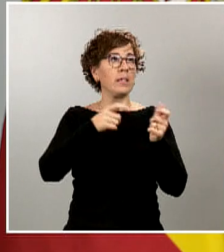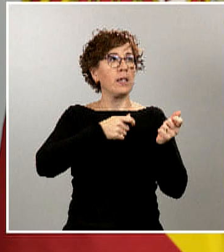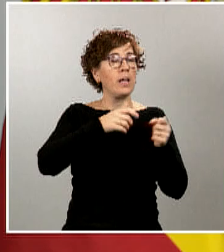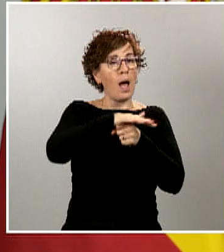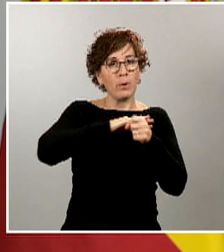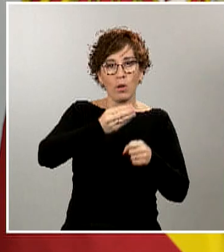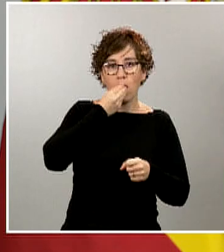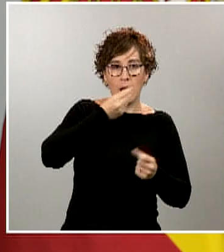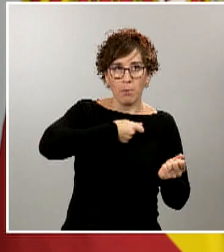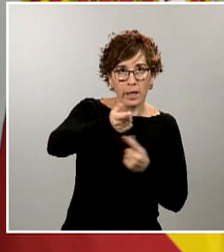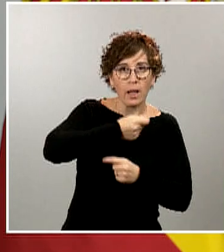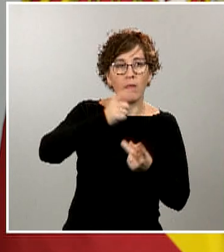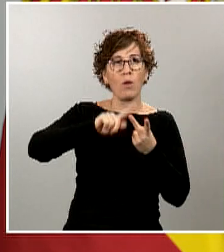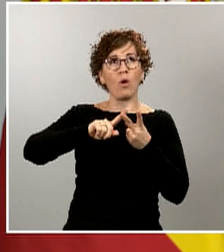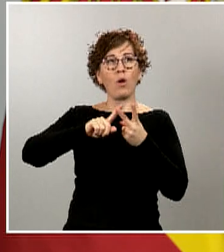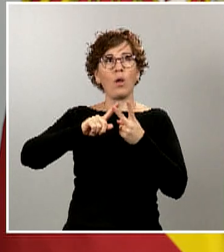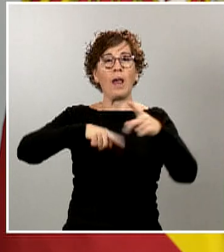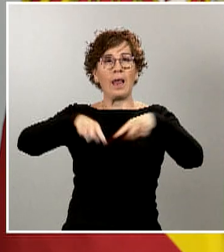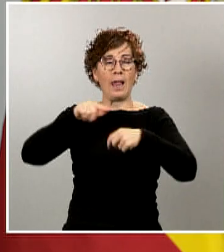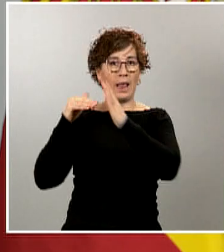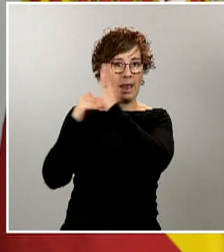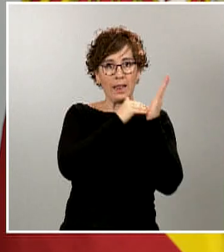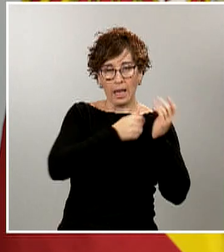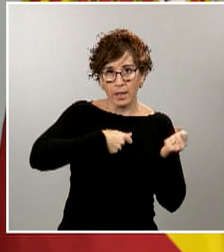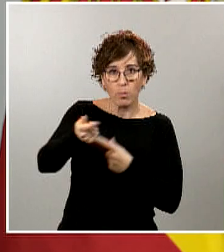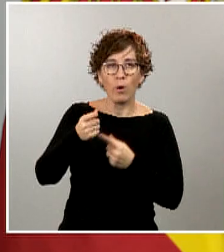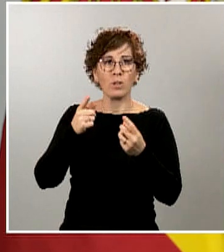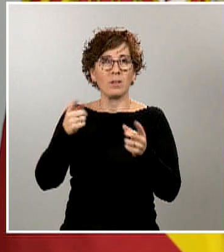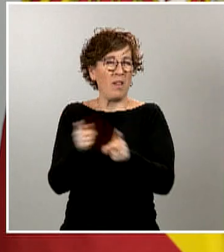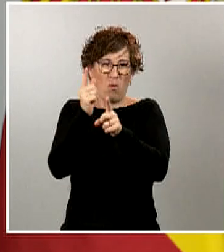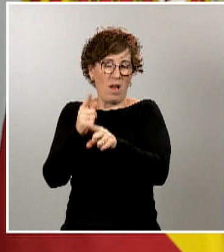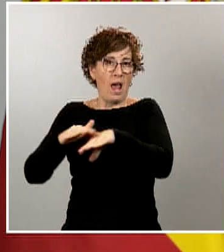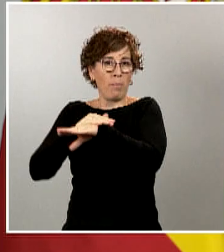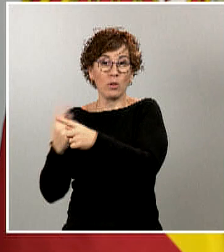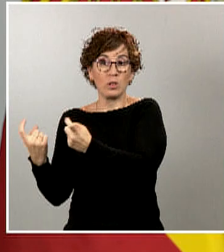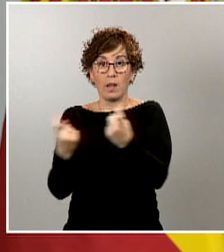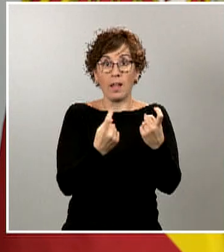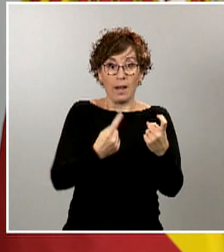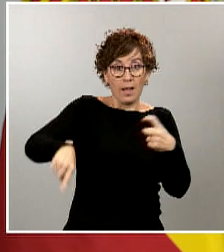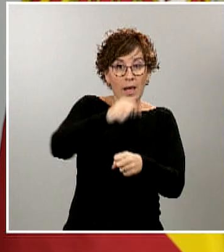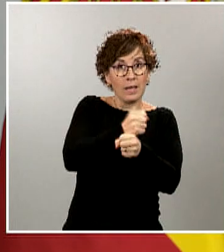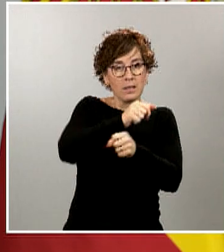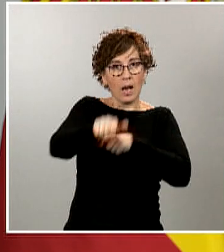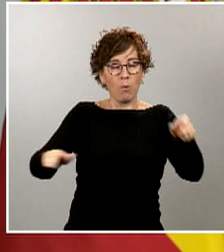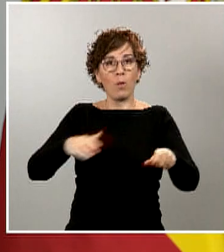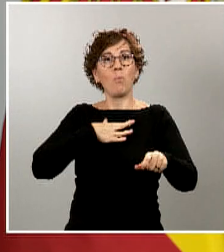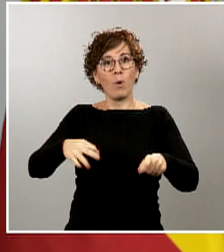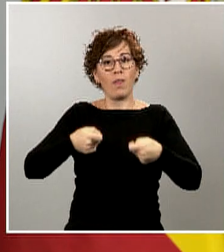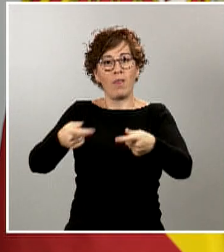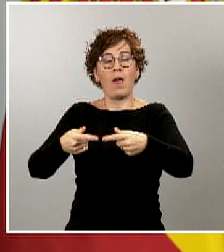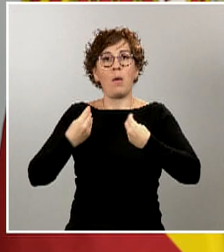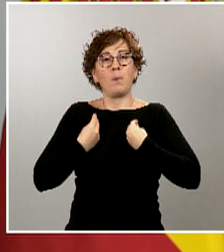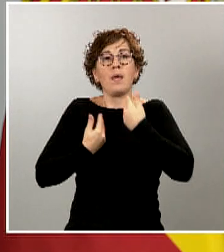del transporte, como en aquellos ámbitos esenciales que permiten que la vida se pueda desarrollar en un mínimo de